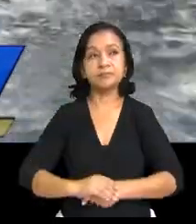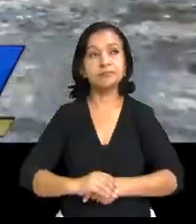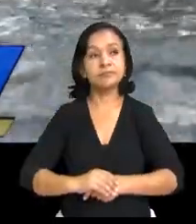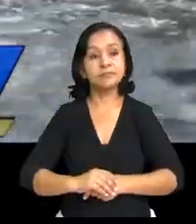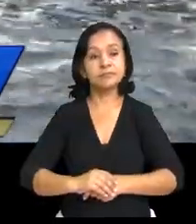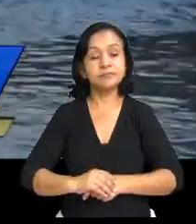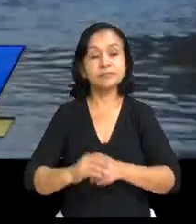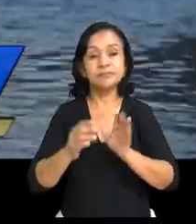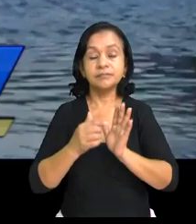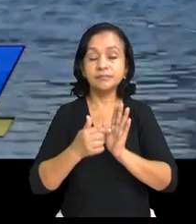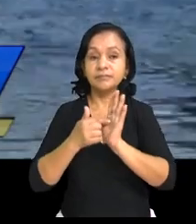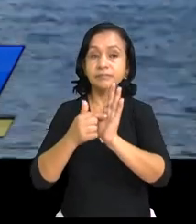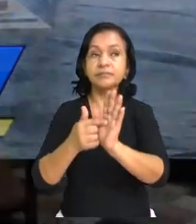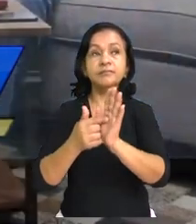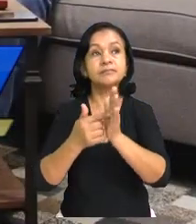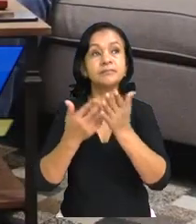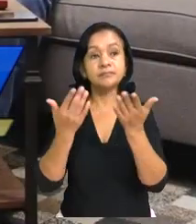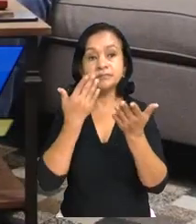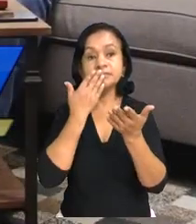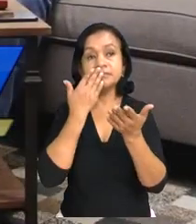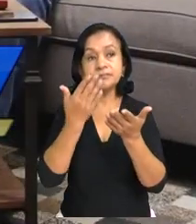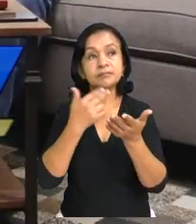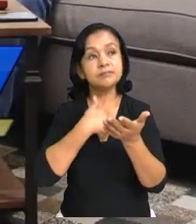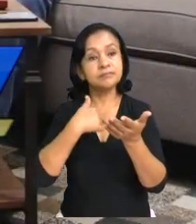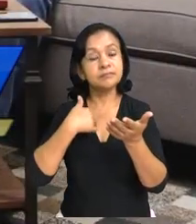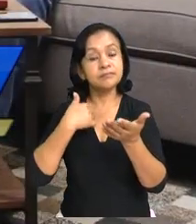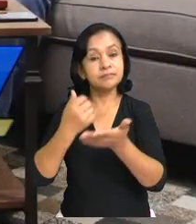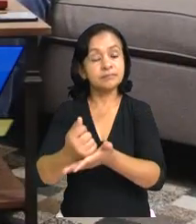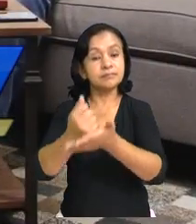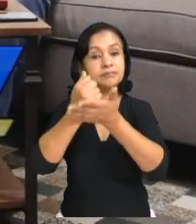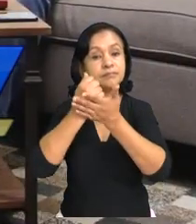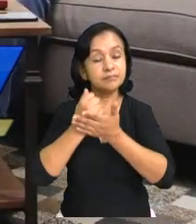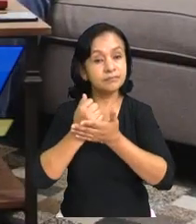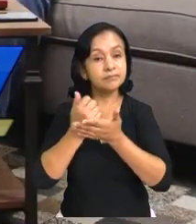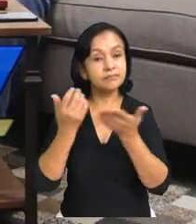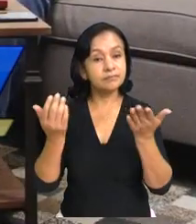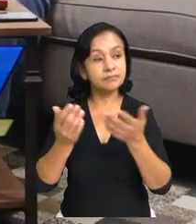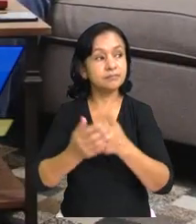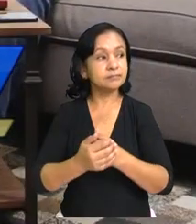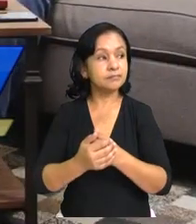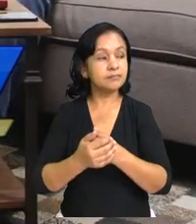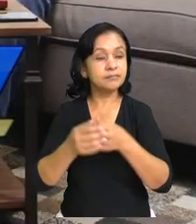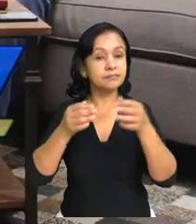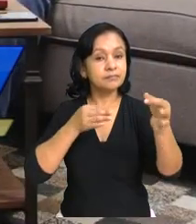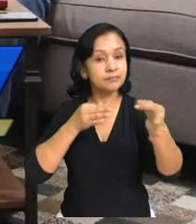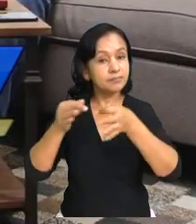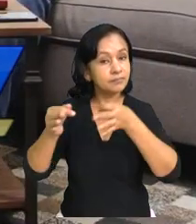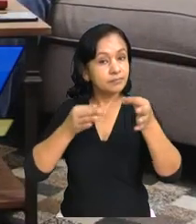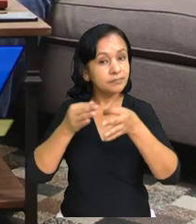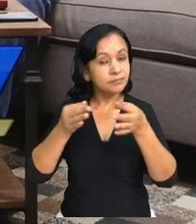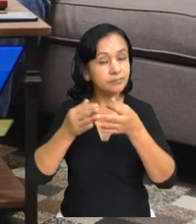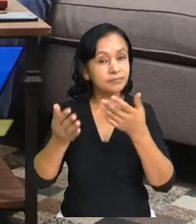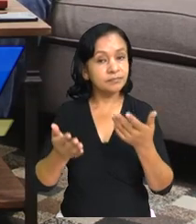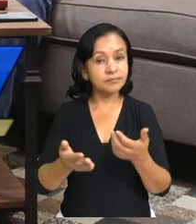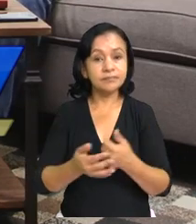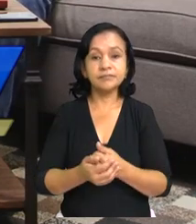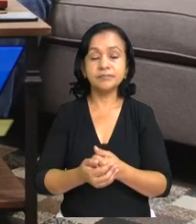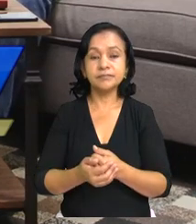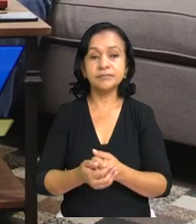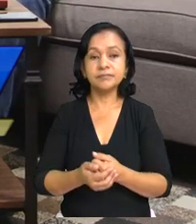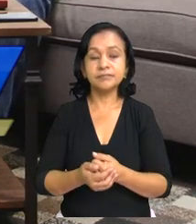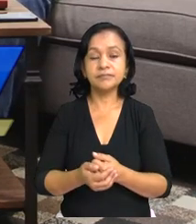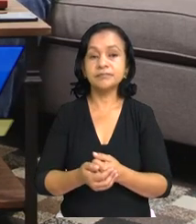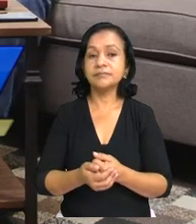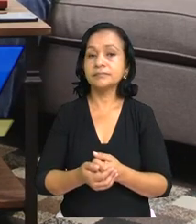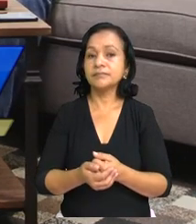duda un ejemplo bastante práctico el que usted nos facilita a partir de esa descripción tan somera, diríamos, ¿no? Uh-huh.